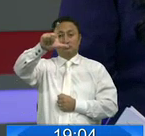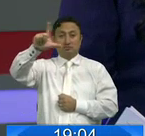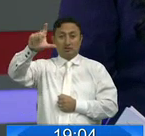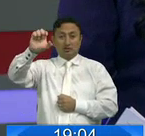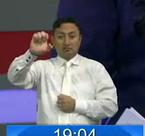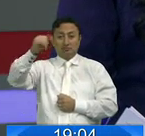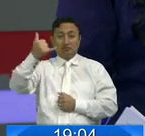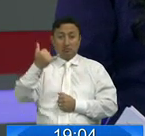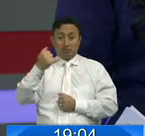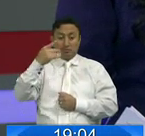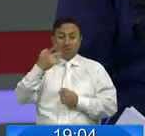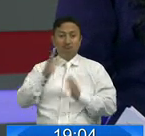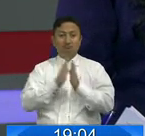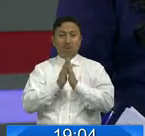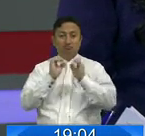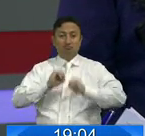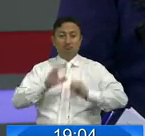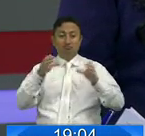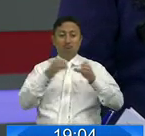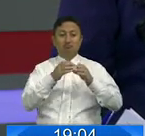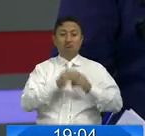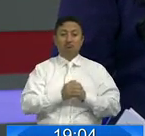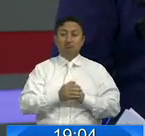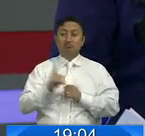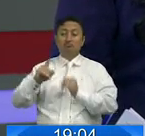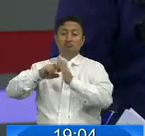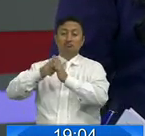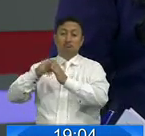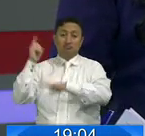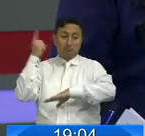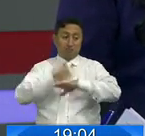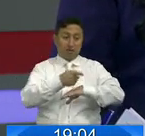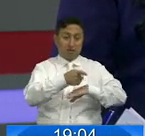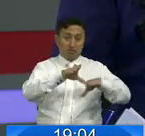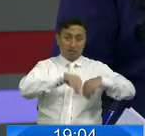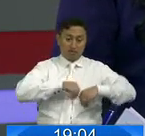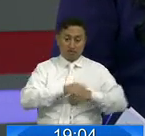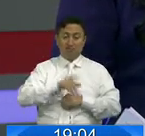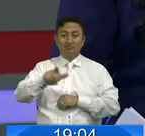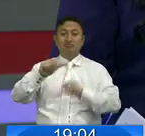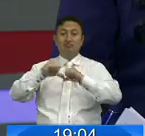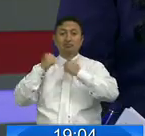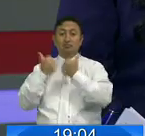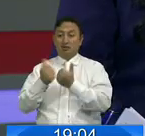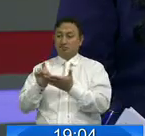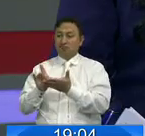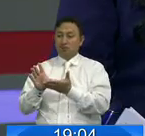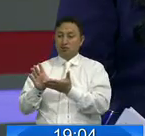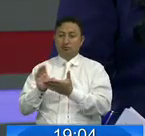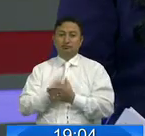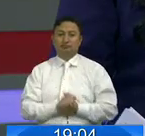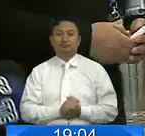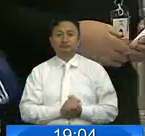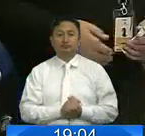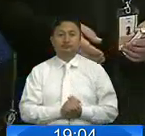un pedido para que el CAL acoja la orden de la Contraloría y destituya al asambleísta.